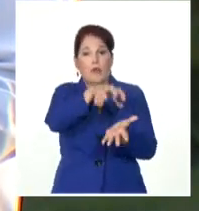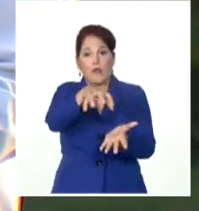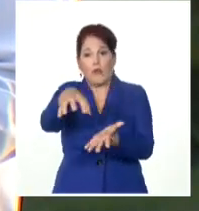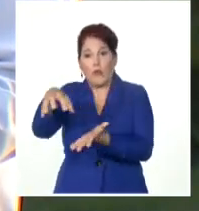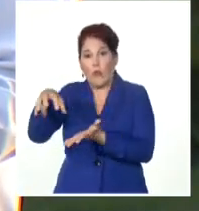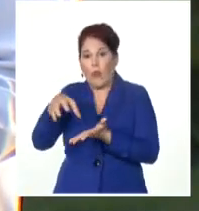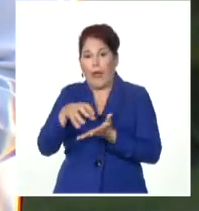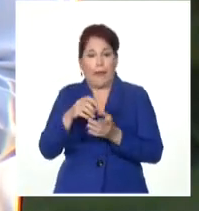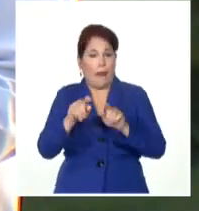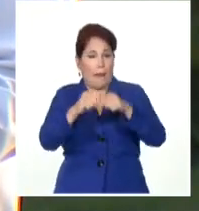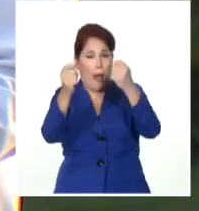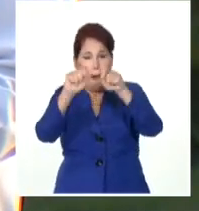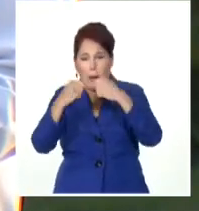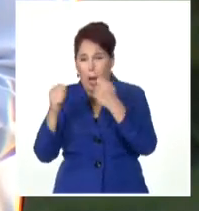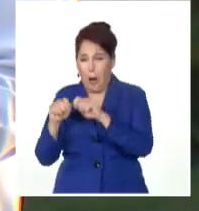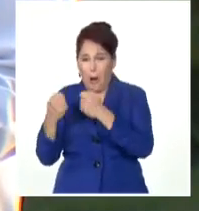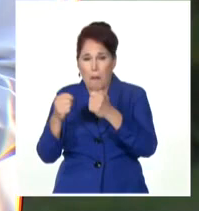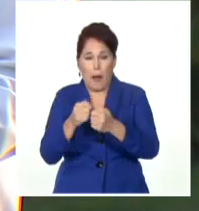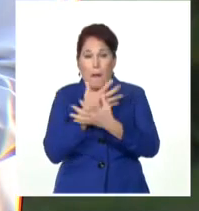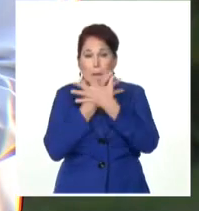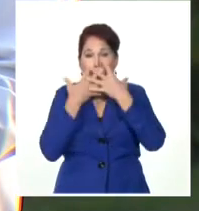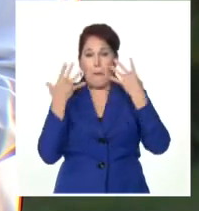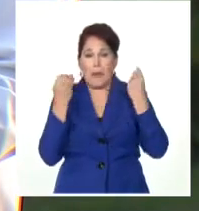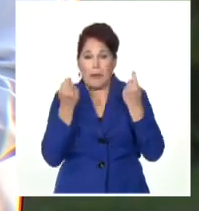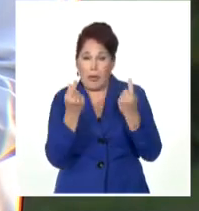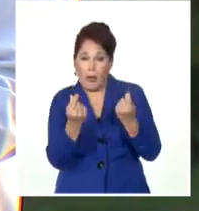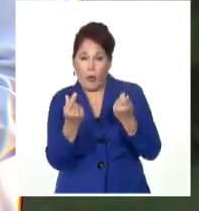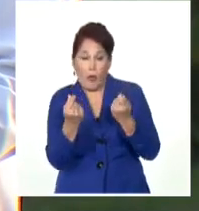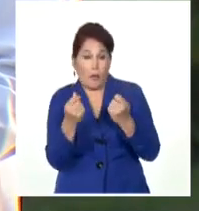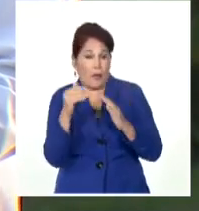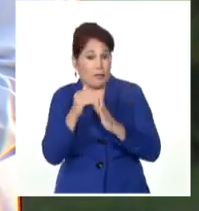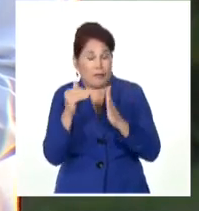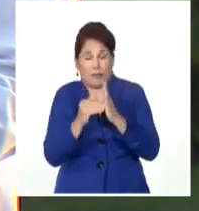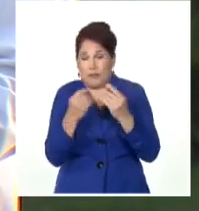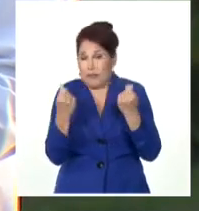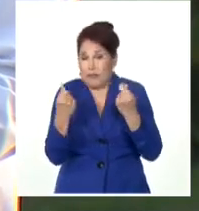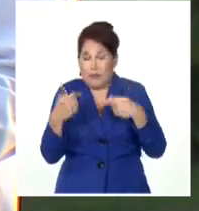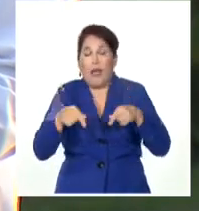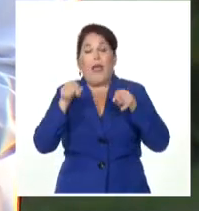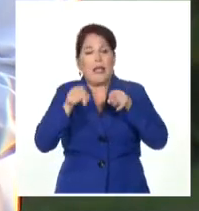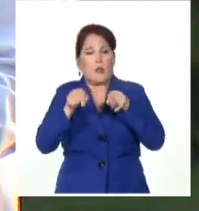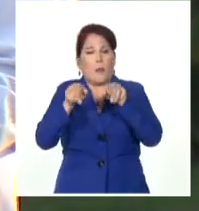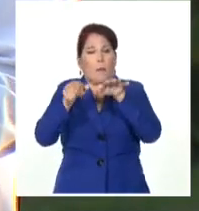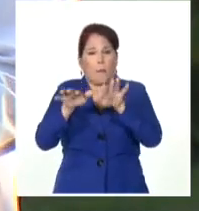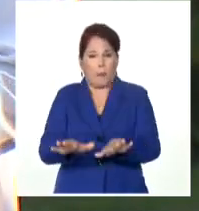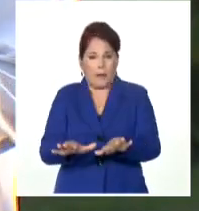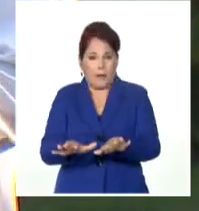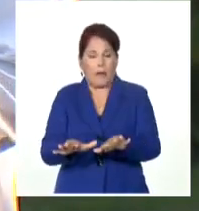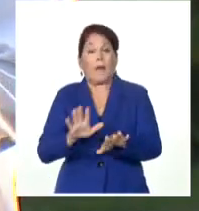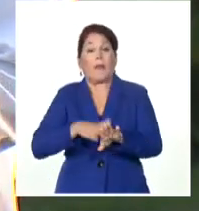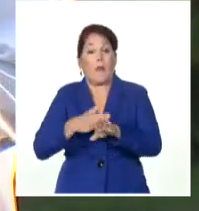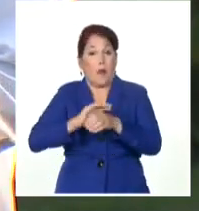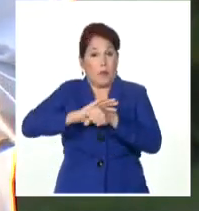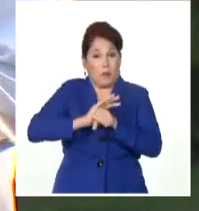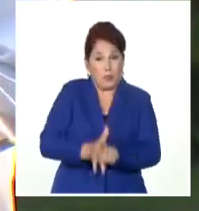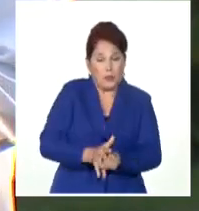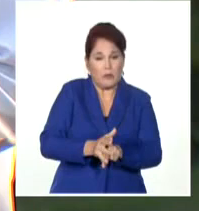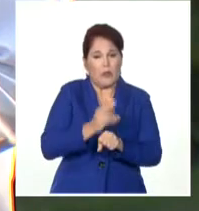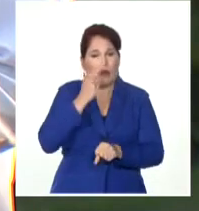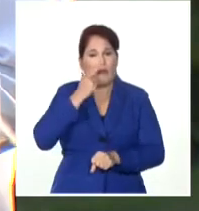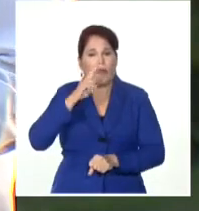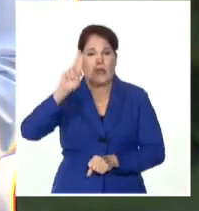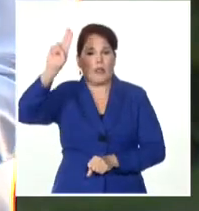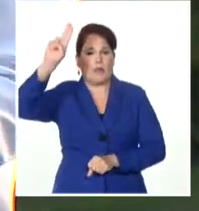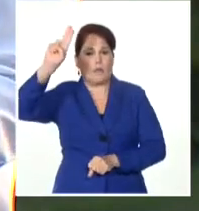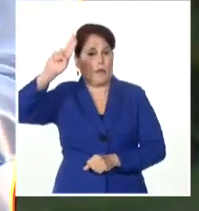aldeas destrozadas y pérdidas económicas multimillonarias, pudo contener primero y aplastar después la